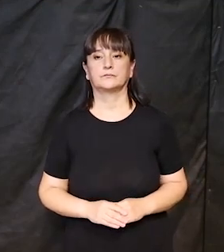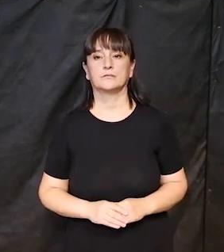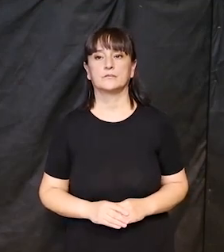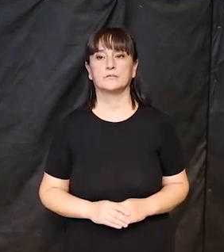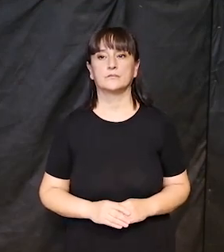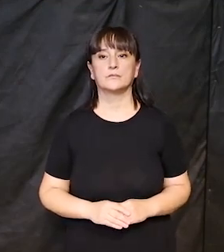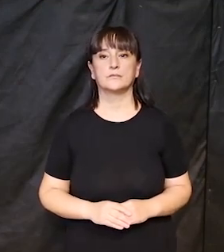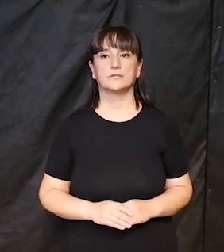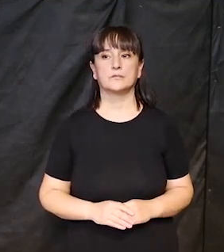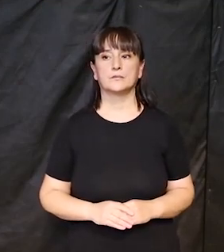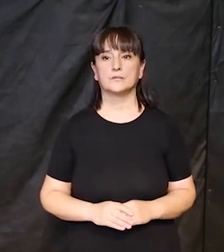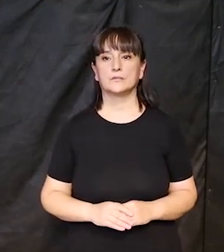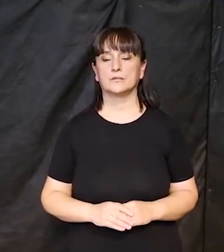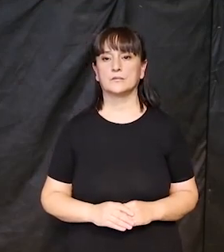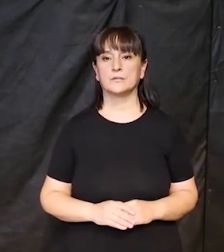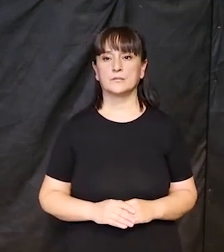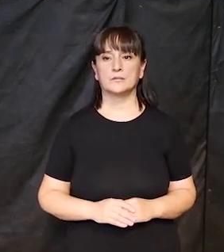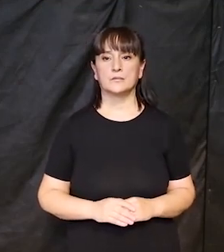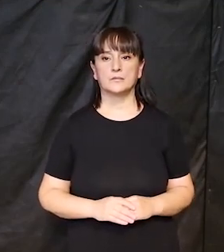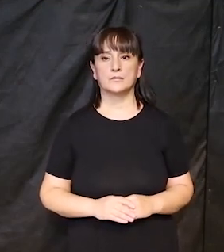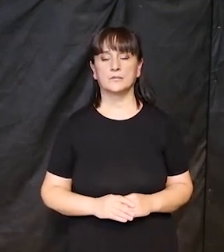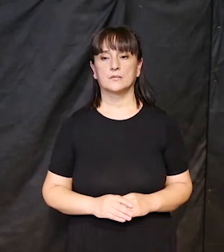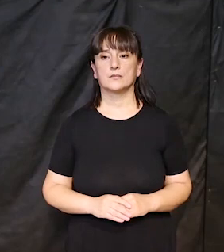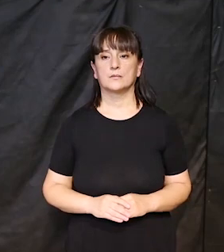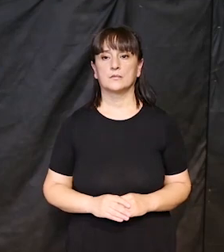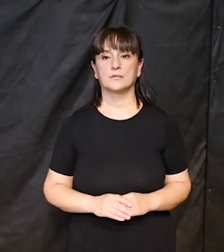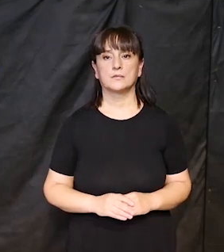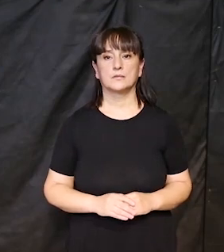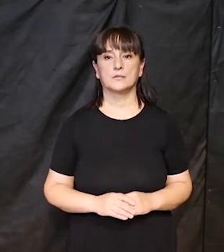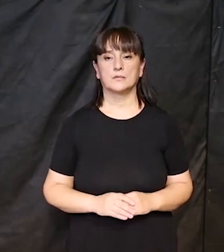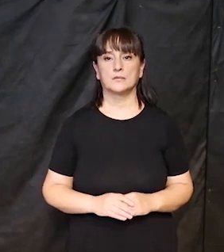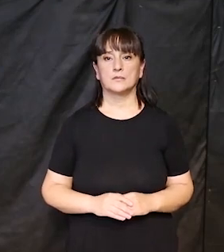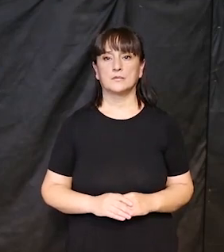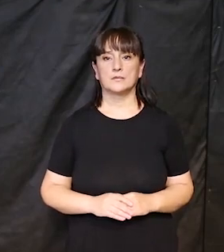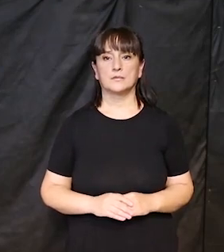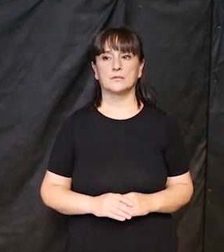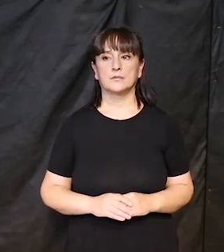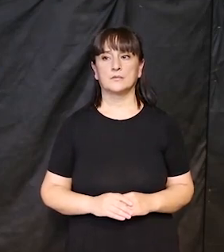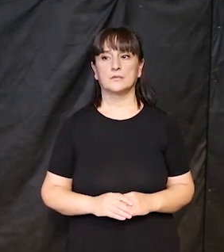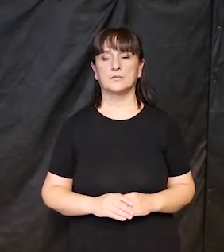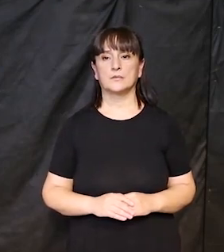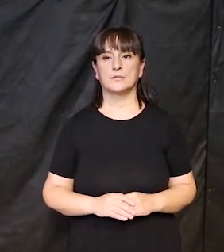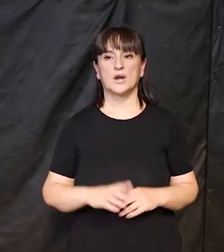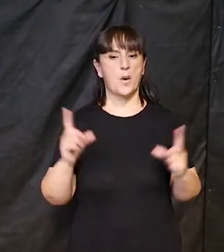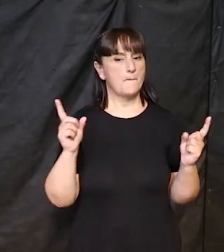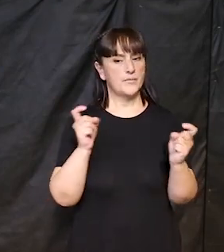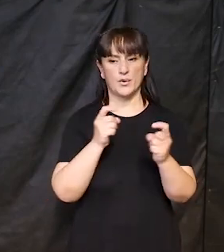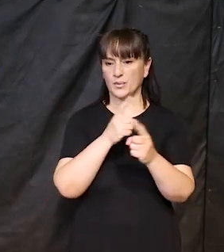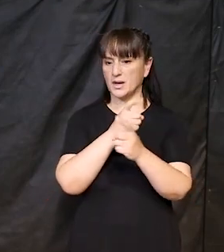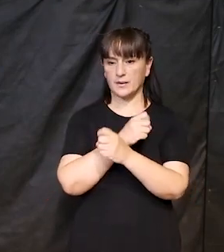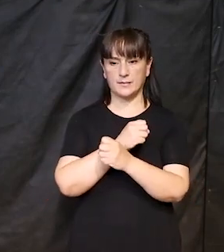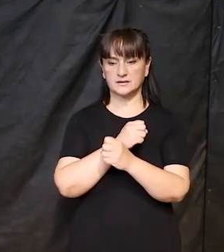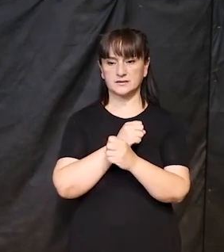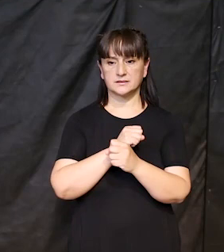una manera o de otra manera y de acercarnos cuando habla de los madianitas yo interpretó en la palabra que son las circunstancias que son las